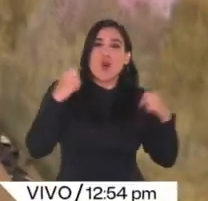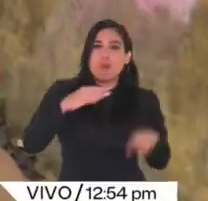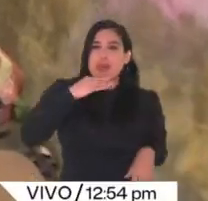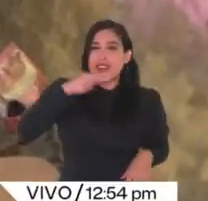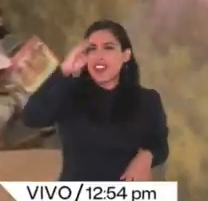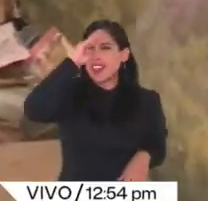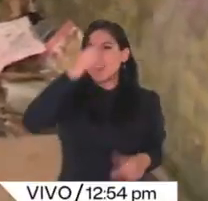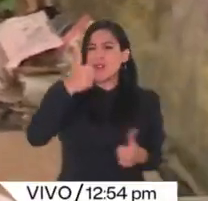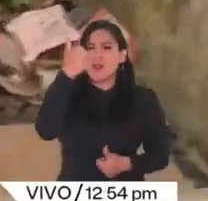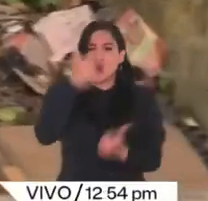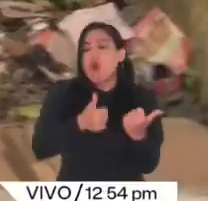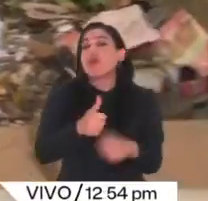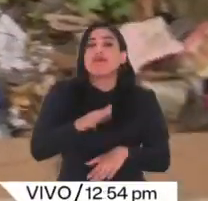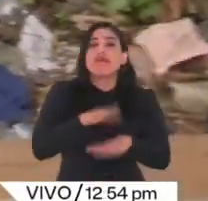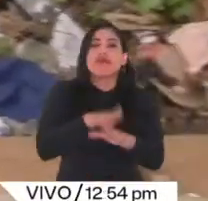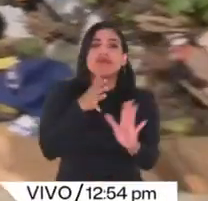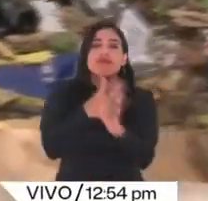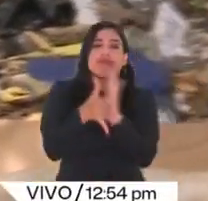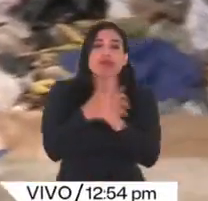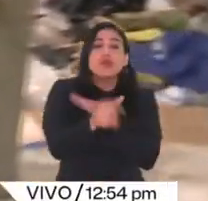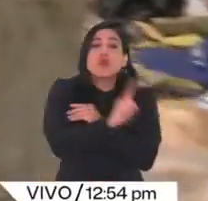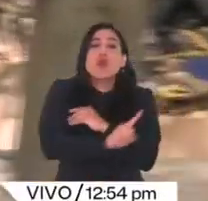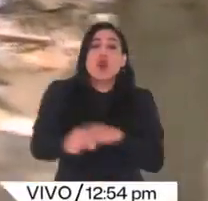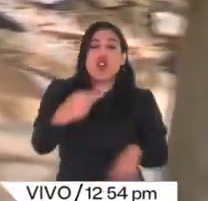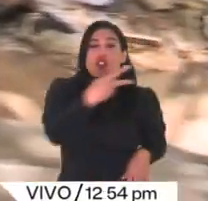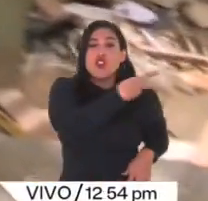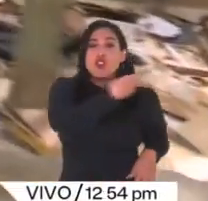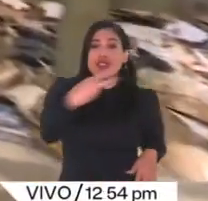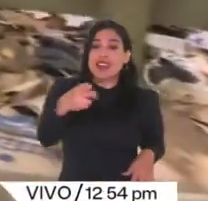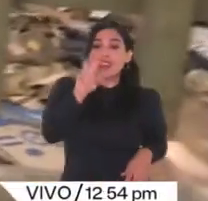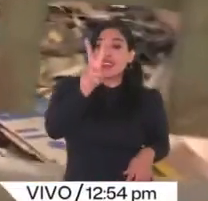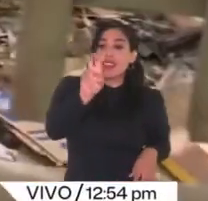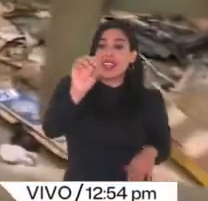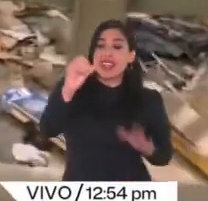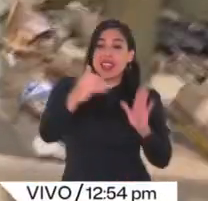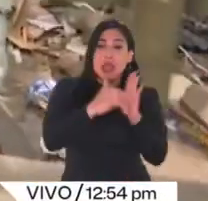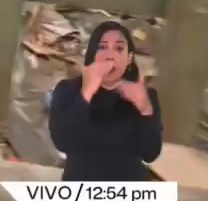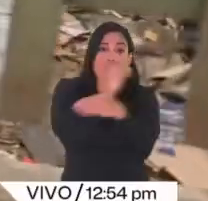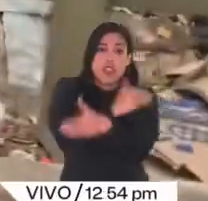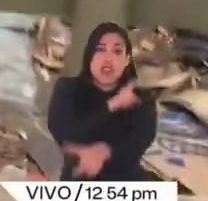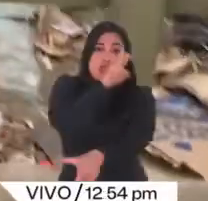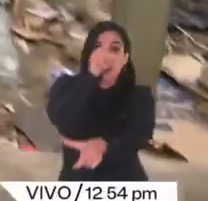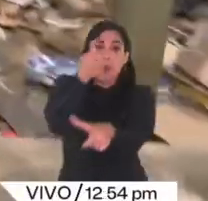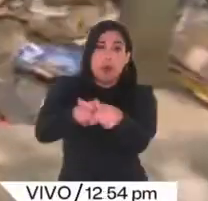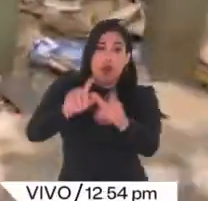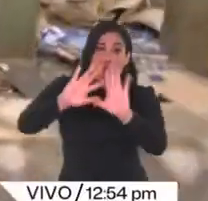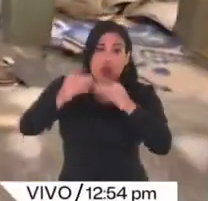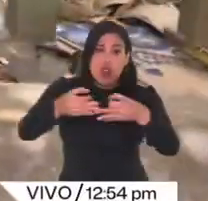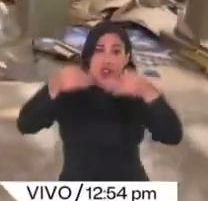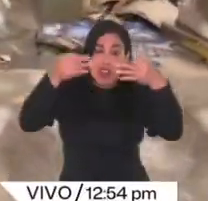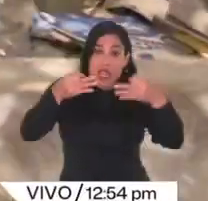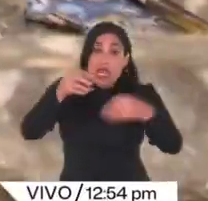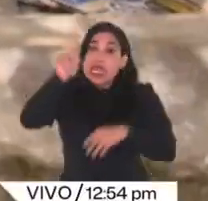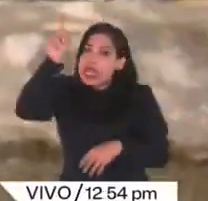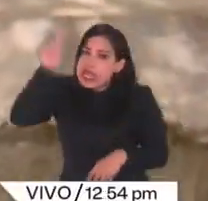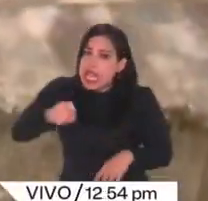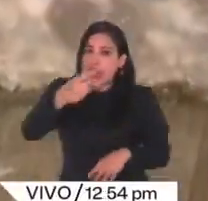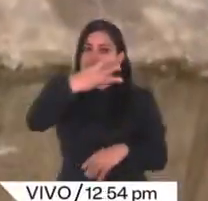Medellín es que tan solo hay 270 mil niños matriculados y debería haber 300 mil.